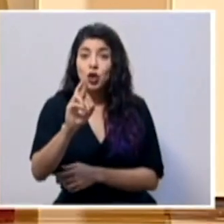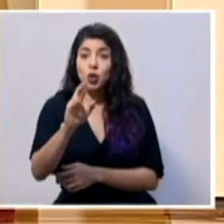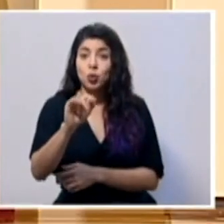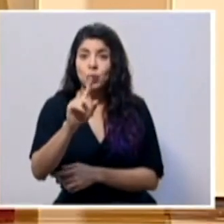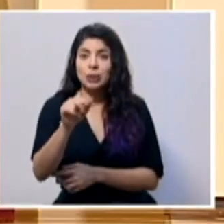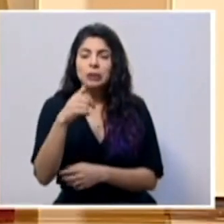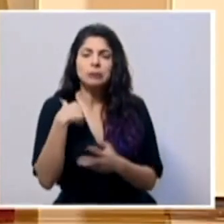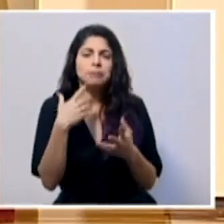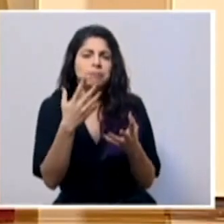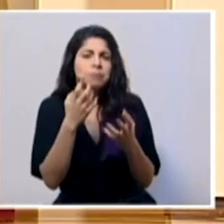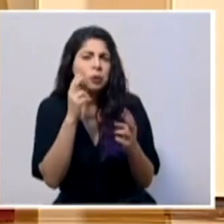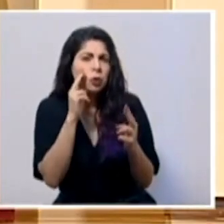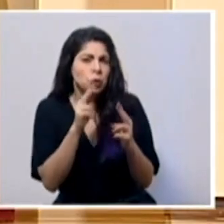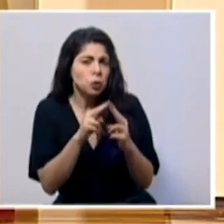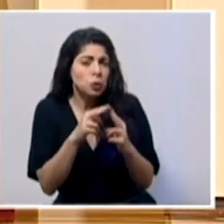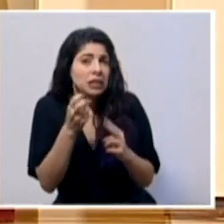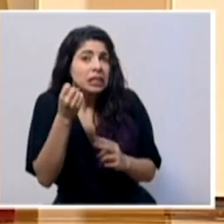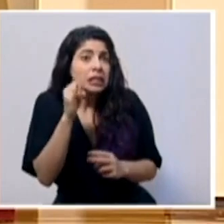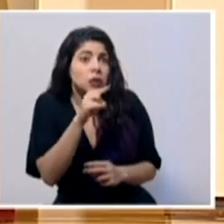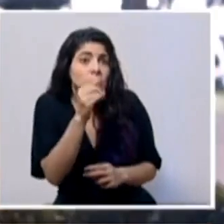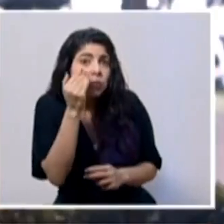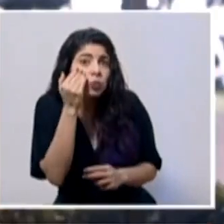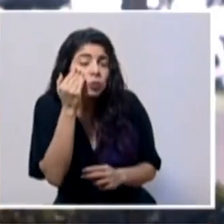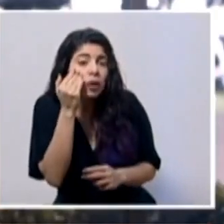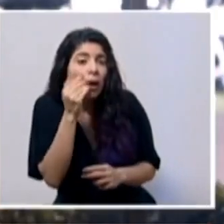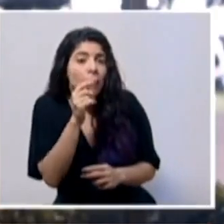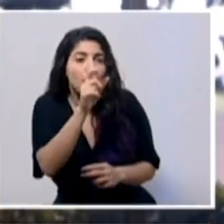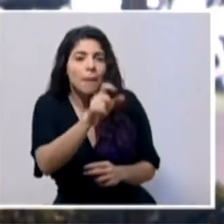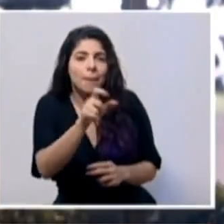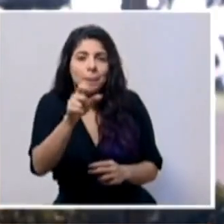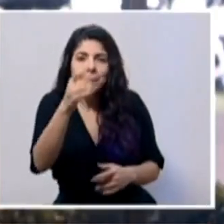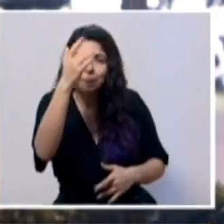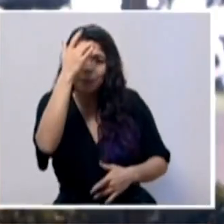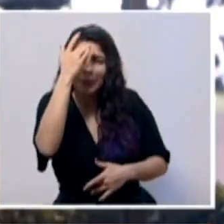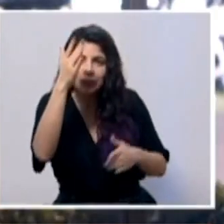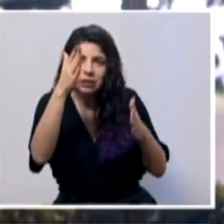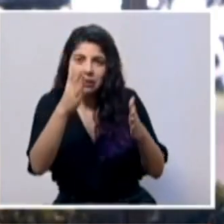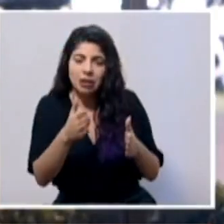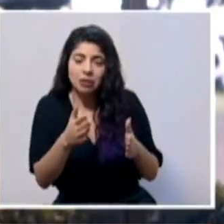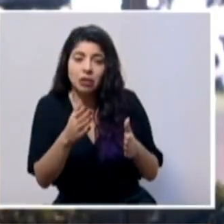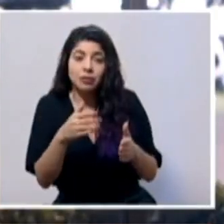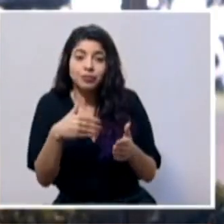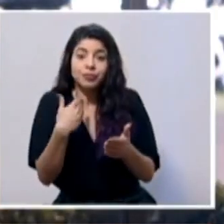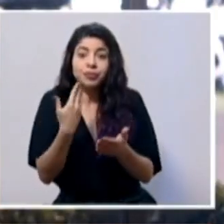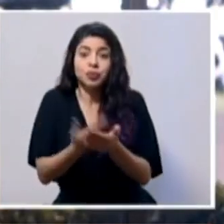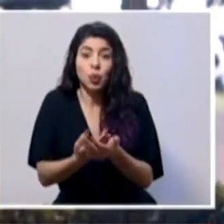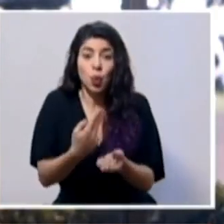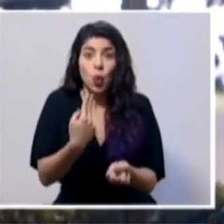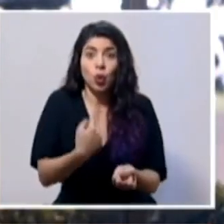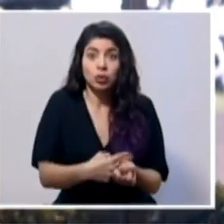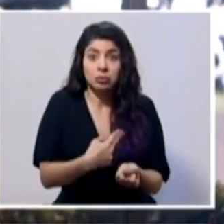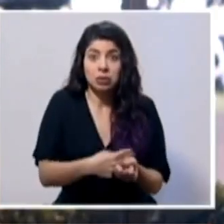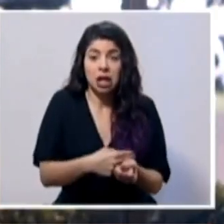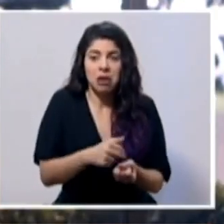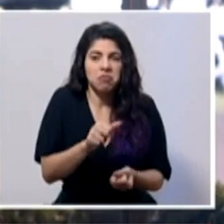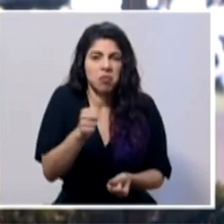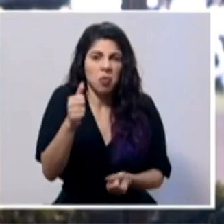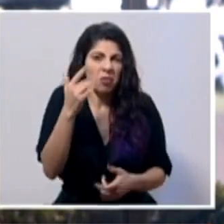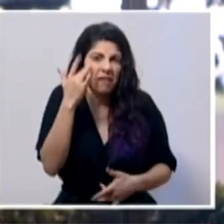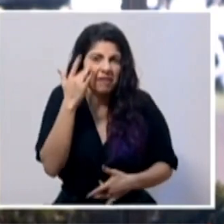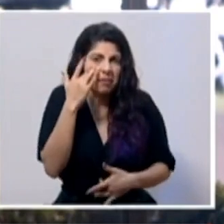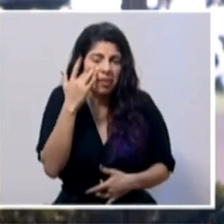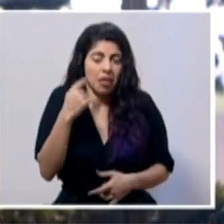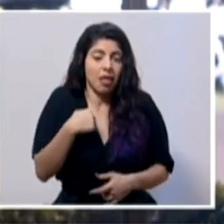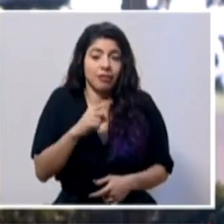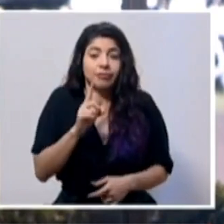conocer si se conocen casos de pacientes que lleguen a un hospital por una enfermedad, digamos,